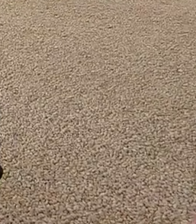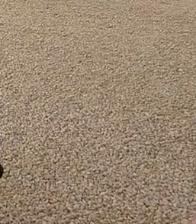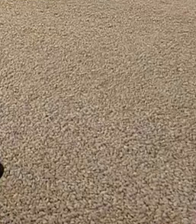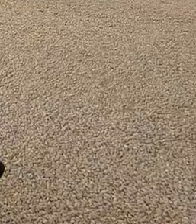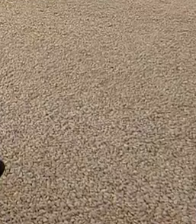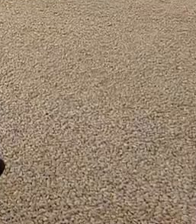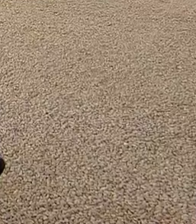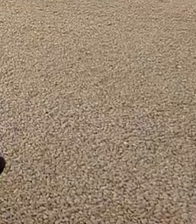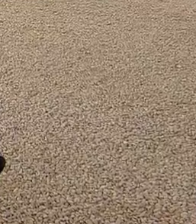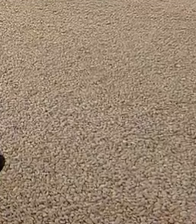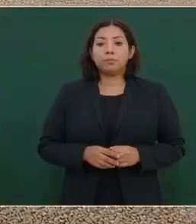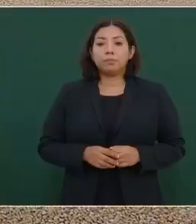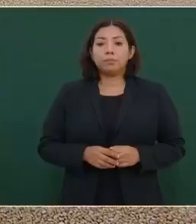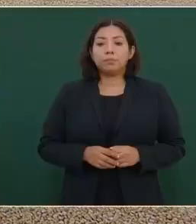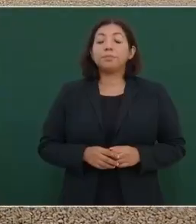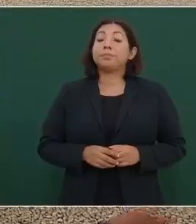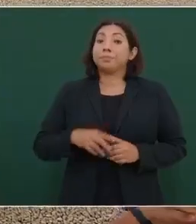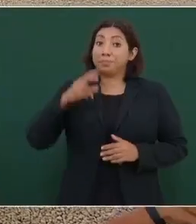internacional.